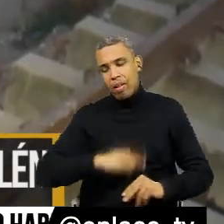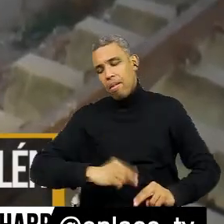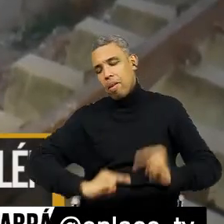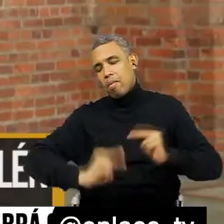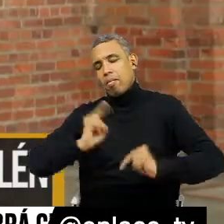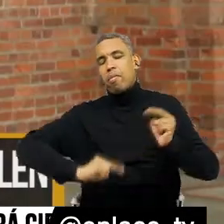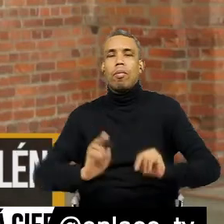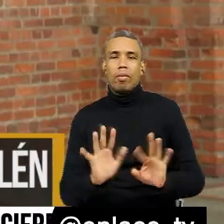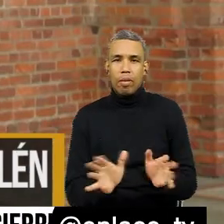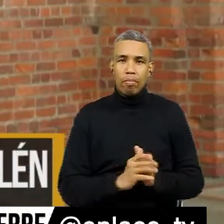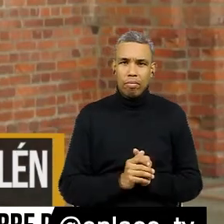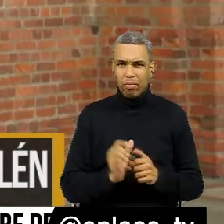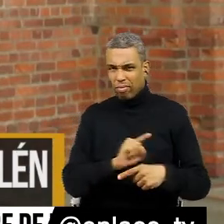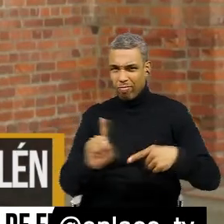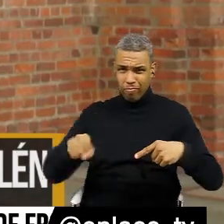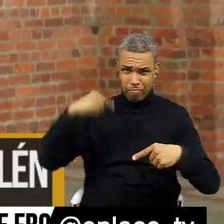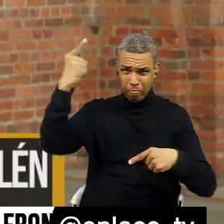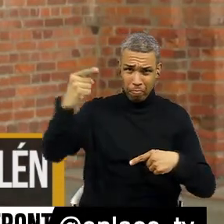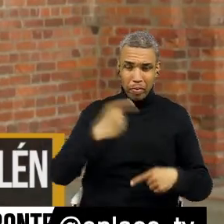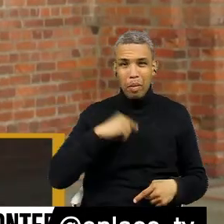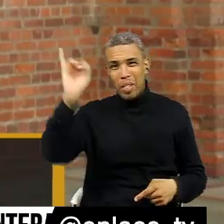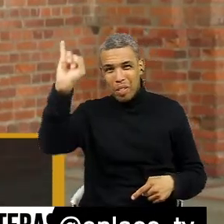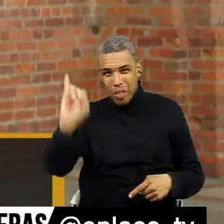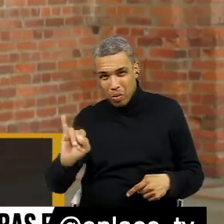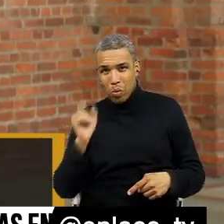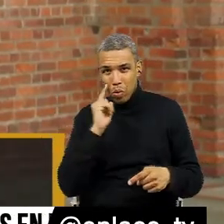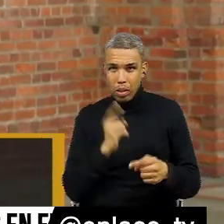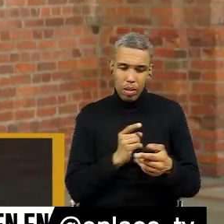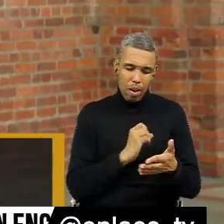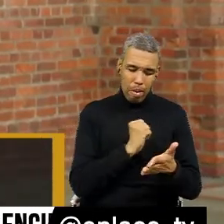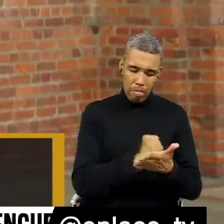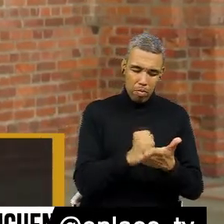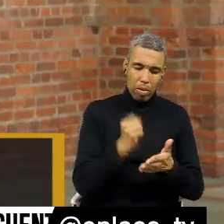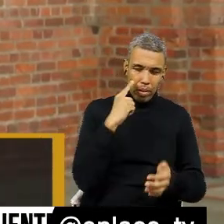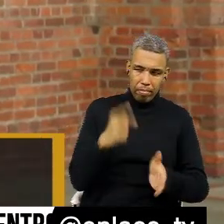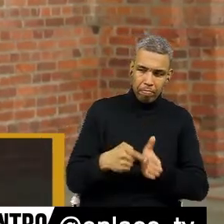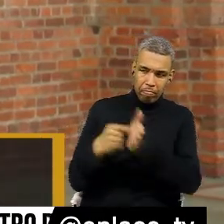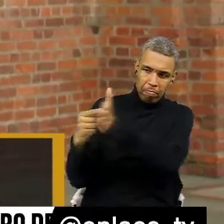estaremos presentando esas pólizas a la ANI. La idea es que ellos nos la aprueben